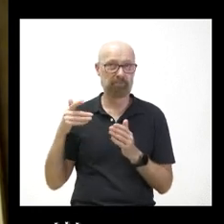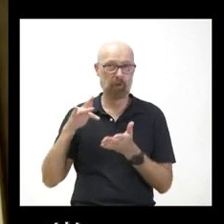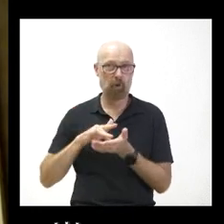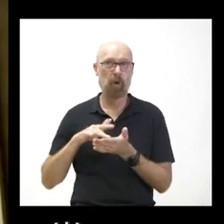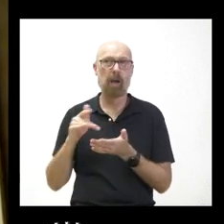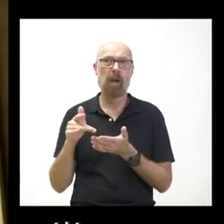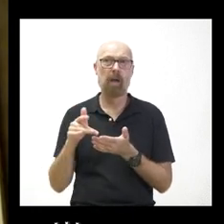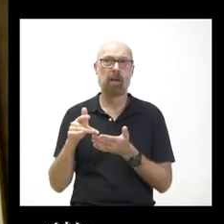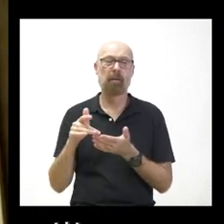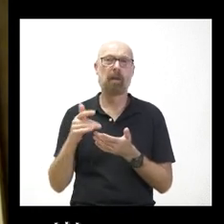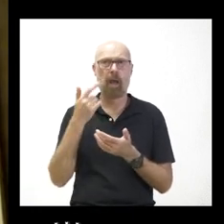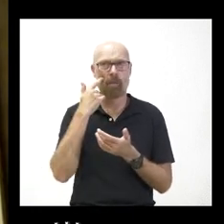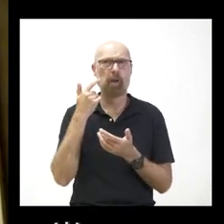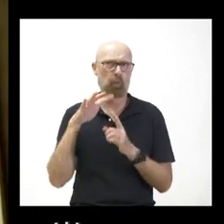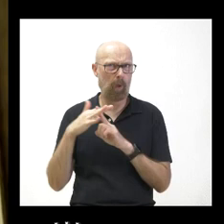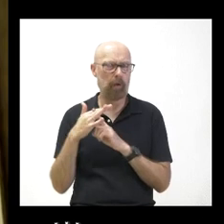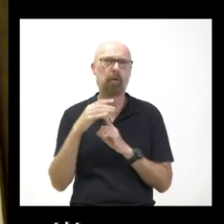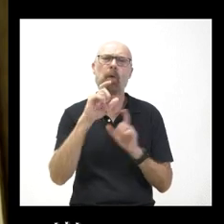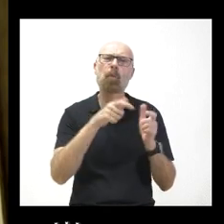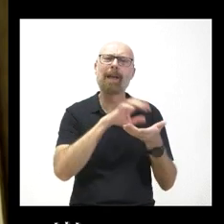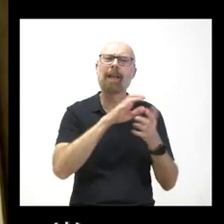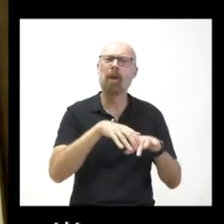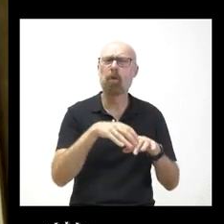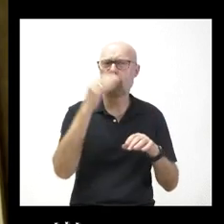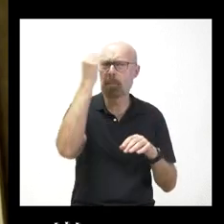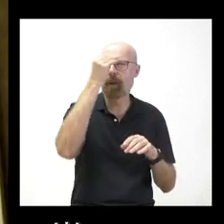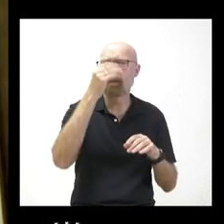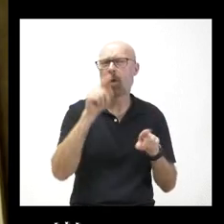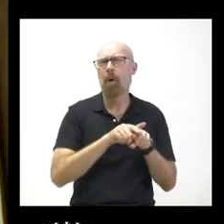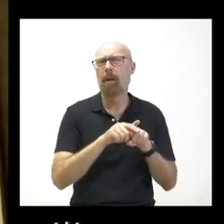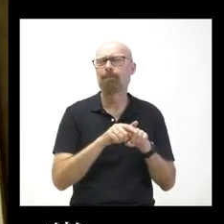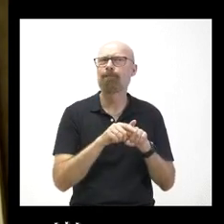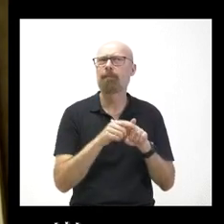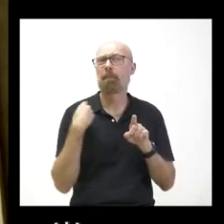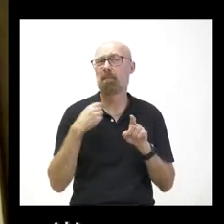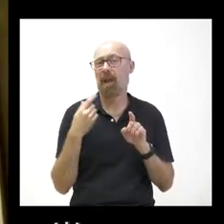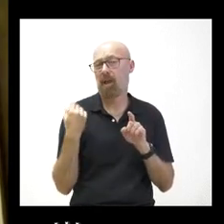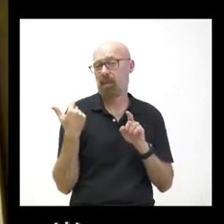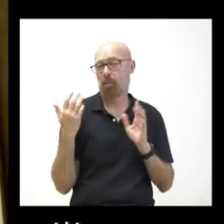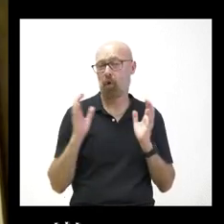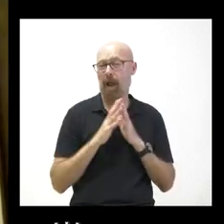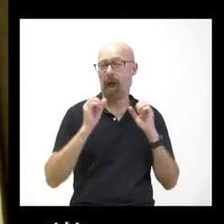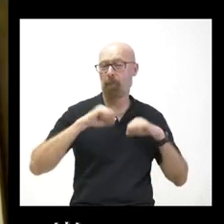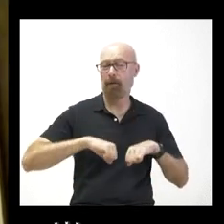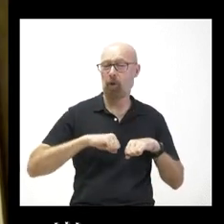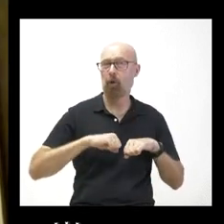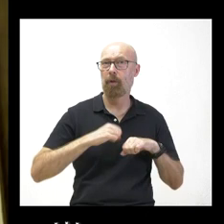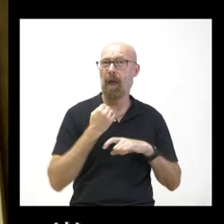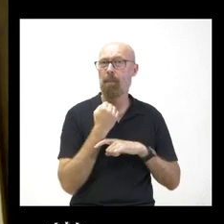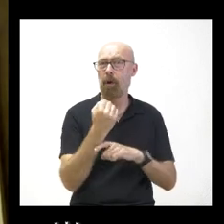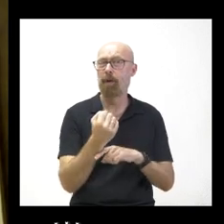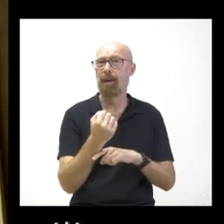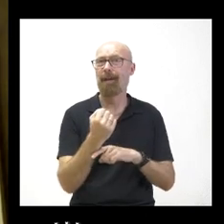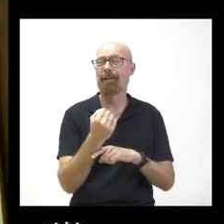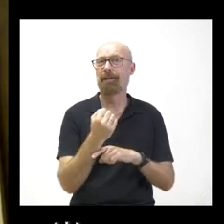león ha barajado sin reconsiderar la reciente aprobación en favor de la de la denominación de origen